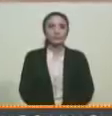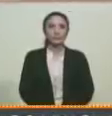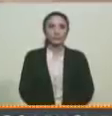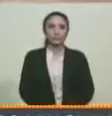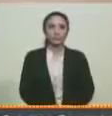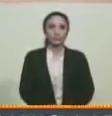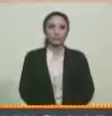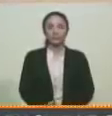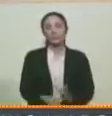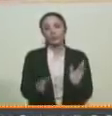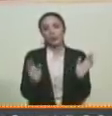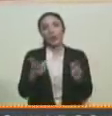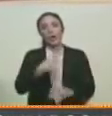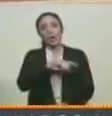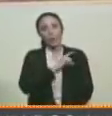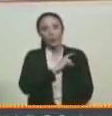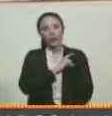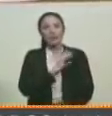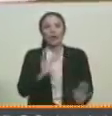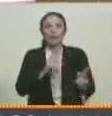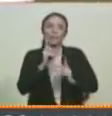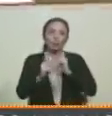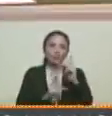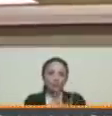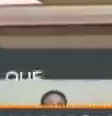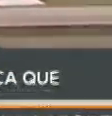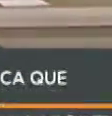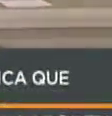Bueno, hoy en España hubo un proceso que respetamos.